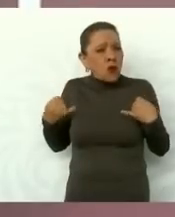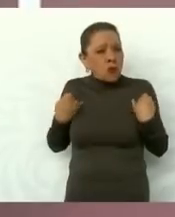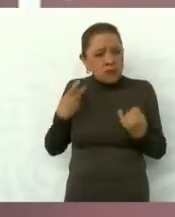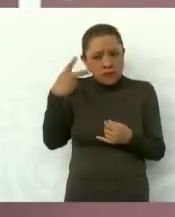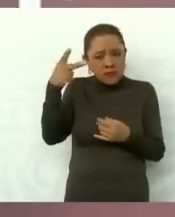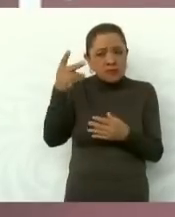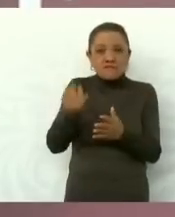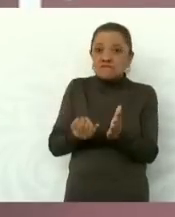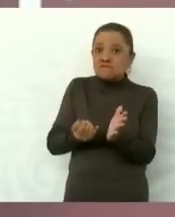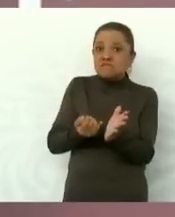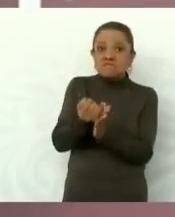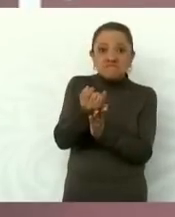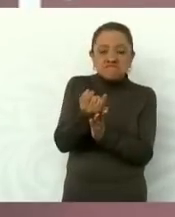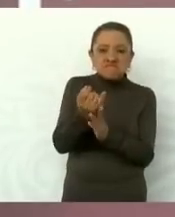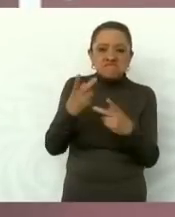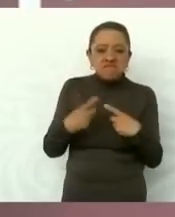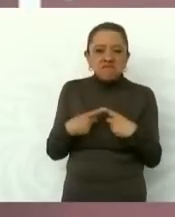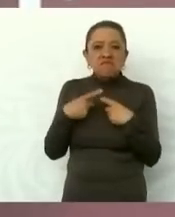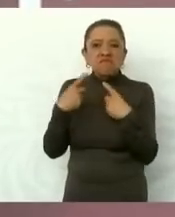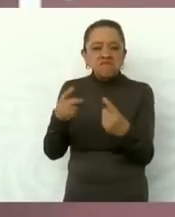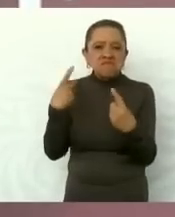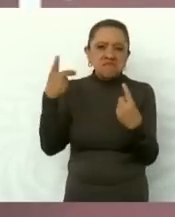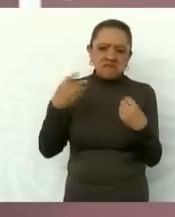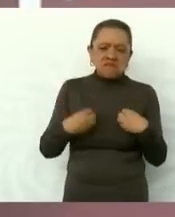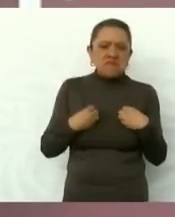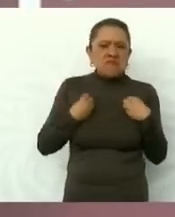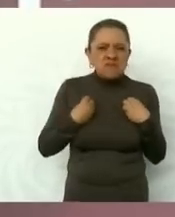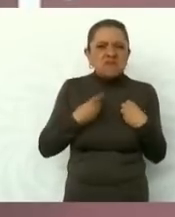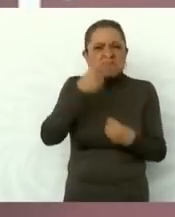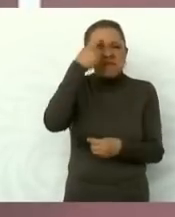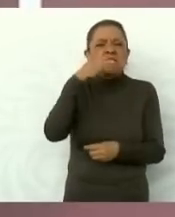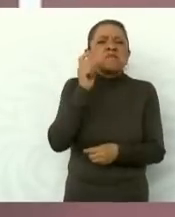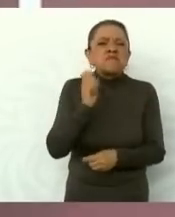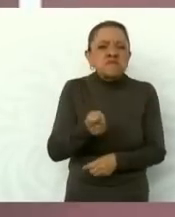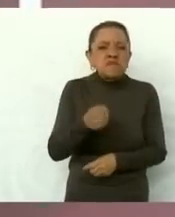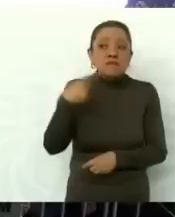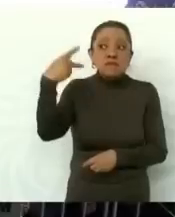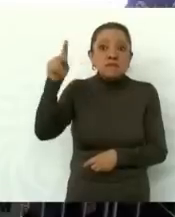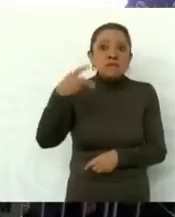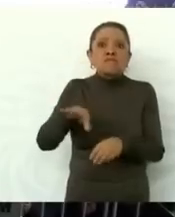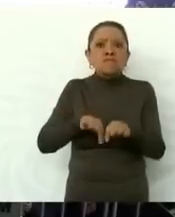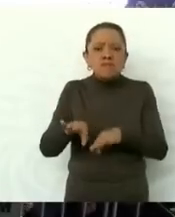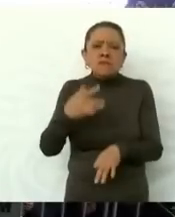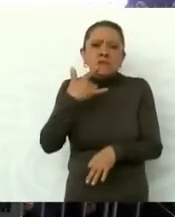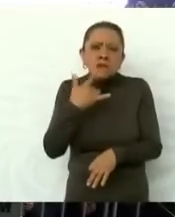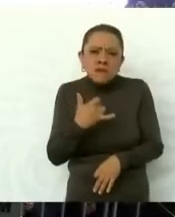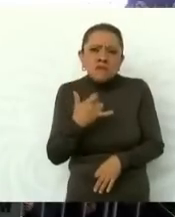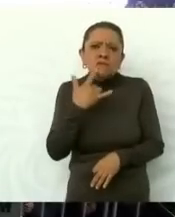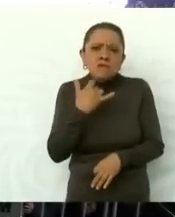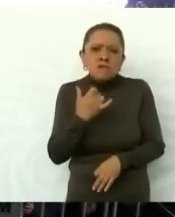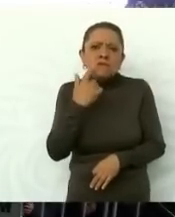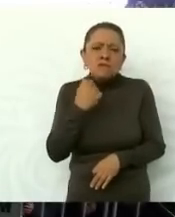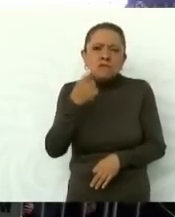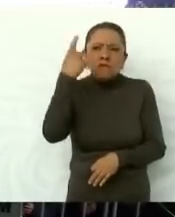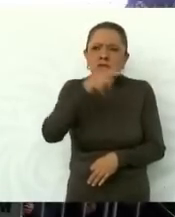decidió dedicar su vida a la lucha por los que menos tienen, a la justicia